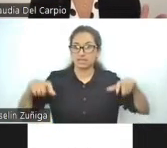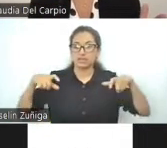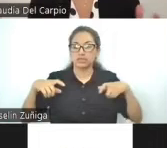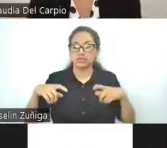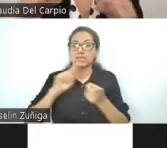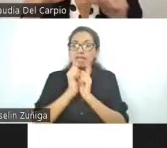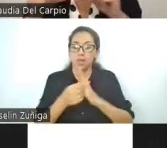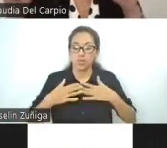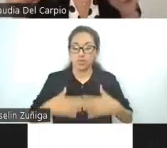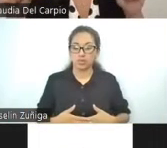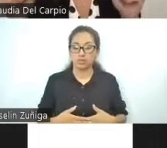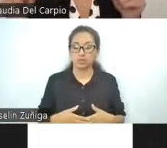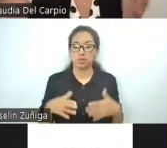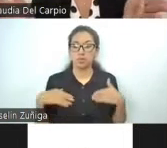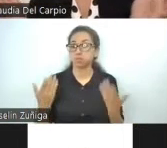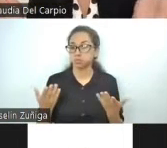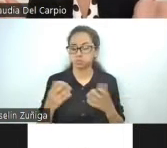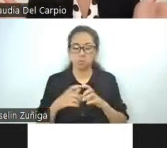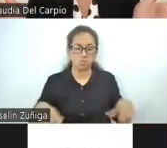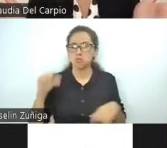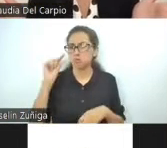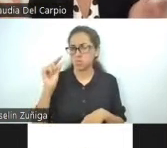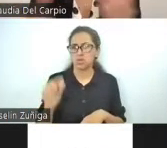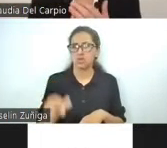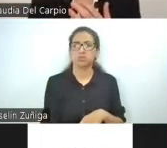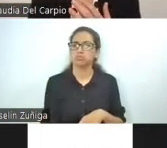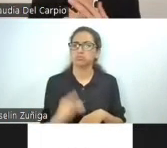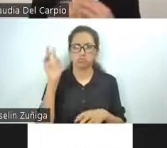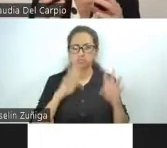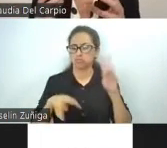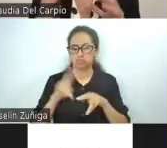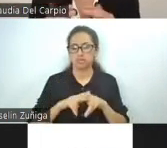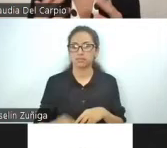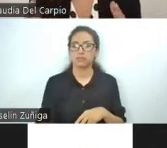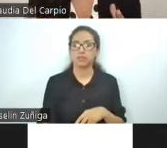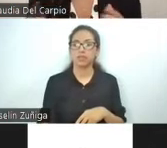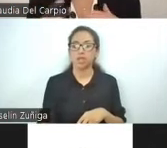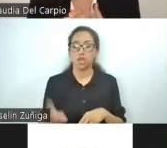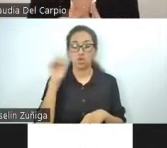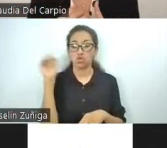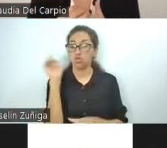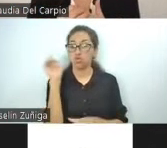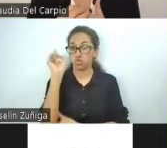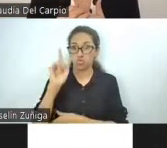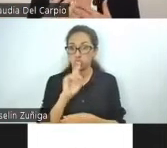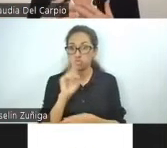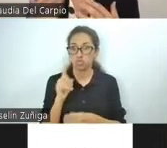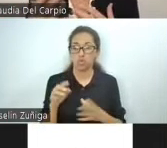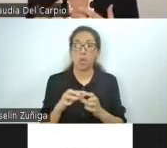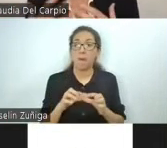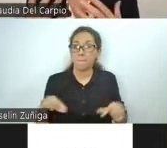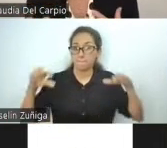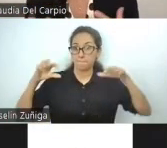cambios hormonales y que puede manchar tu truza un poquito y no pasa nada. No debería producir humedad, no debería hacer